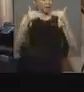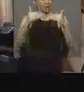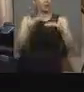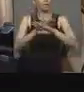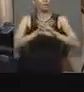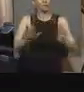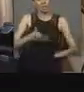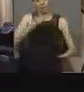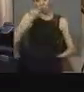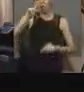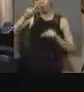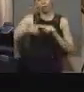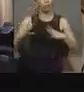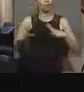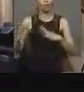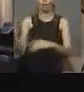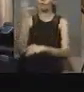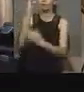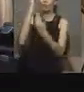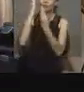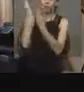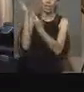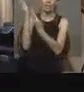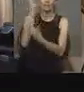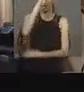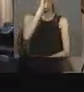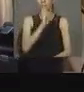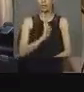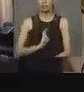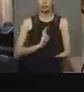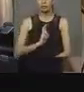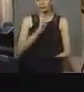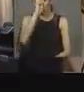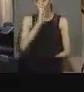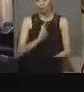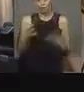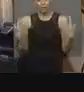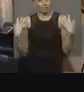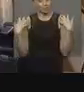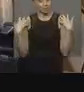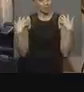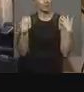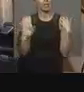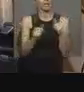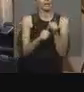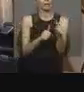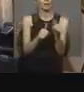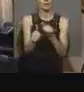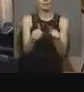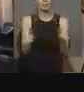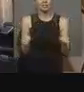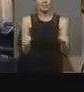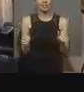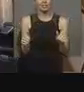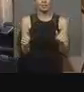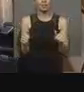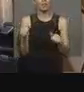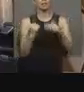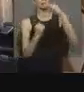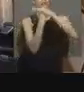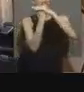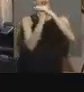terminar mis palabras, felicitar el rol fundamental que en este tipo de materias juegan los dirigentes, que son la